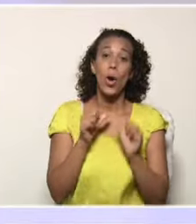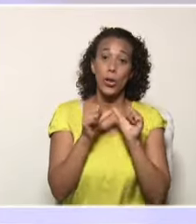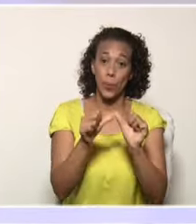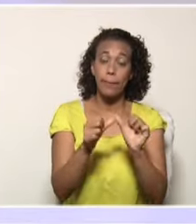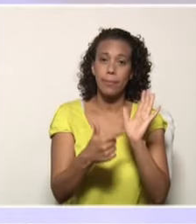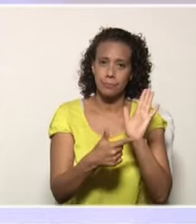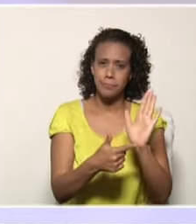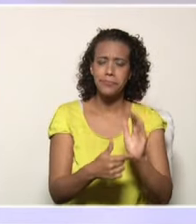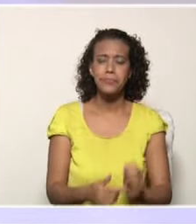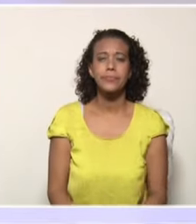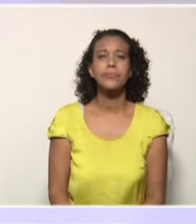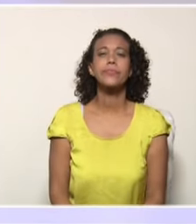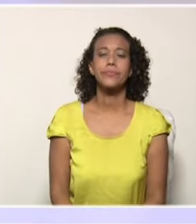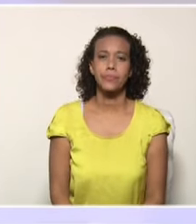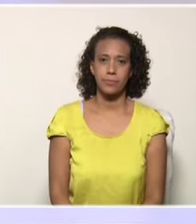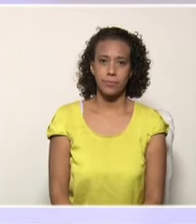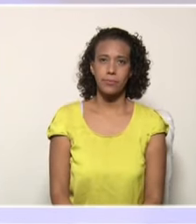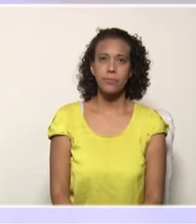Continuamente